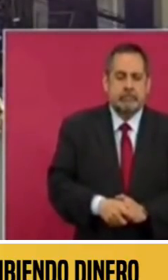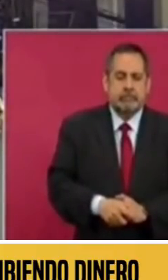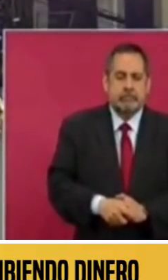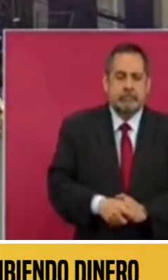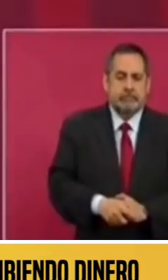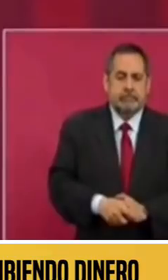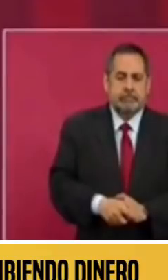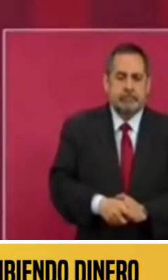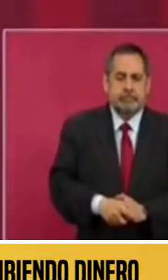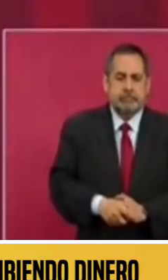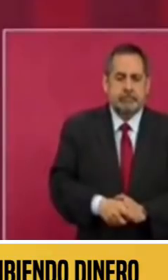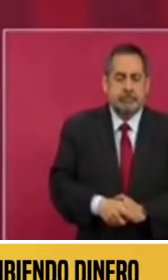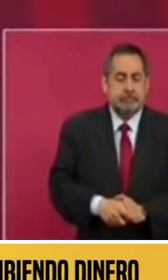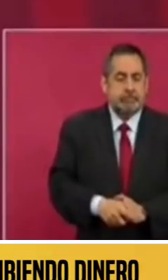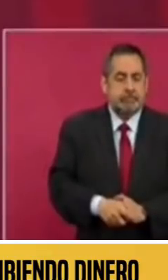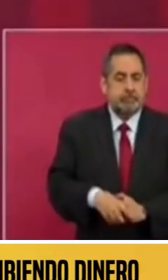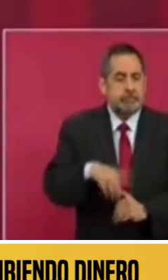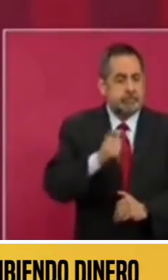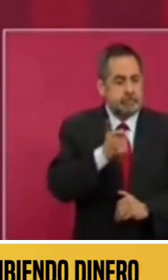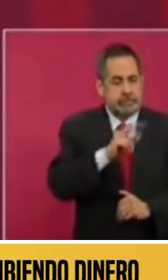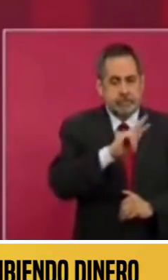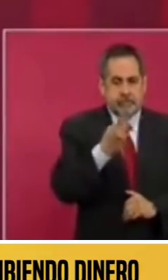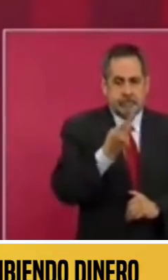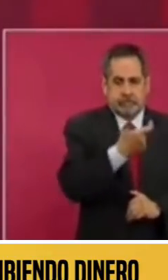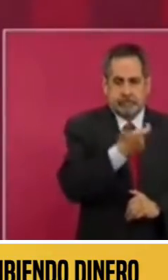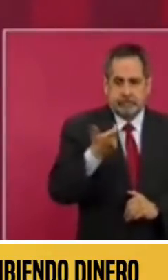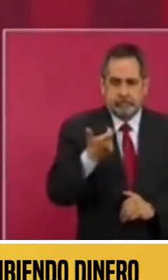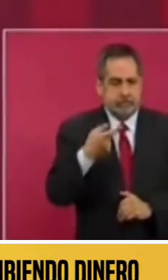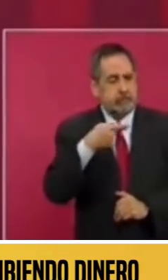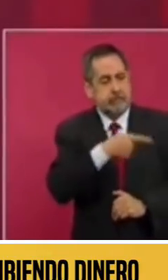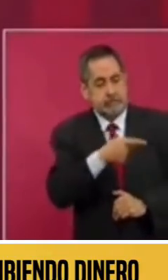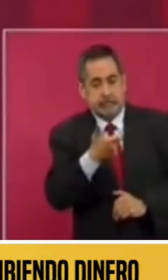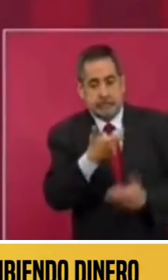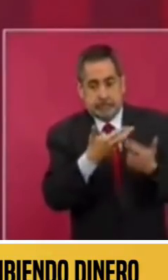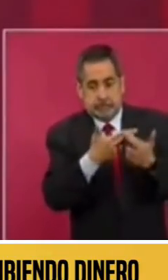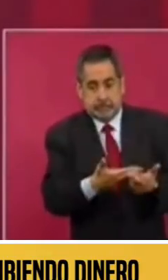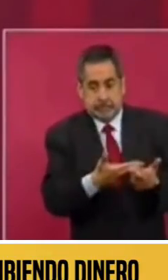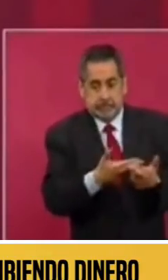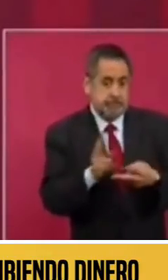una devolución de recursos